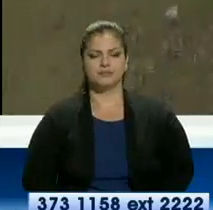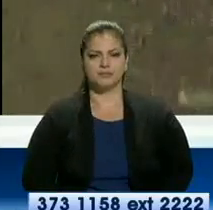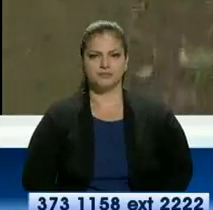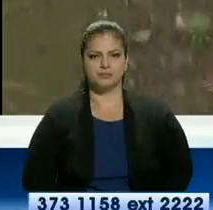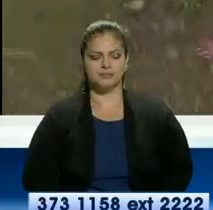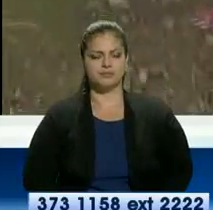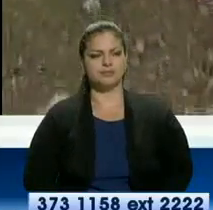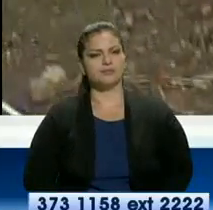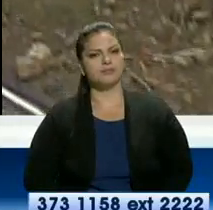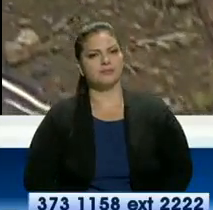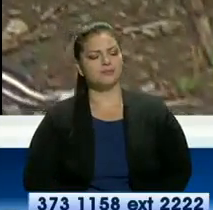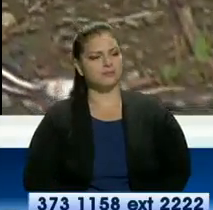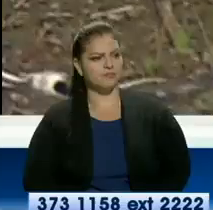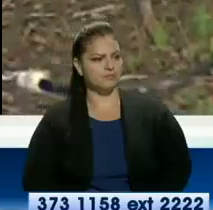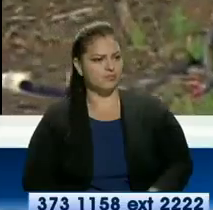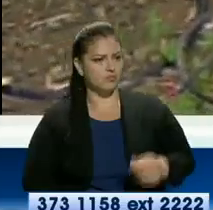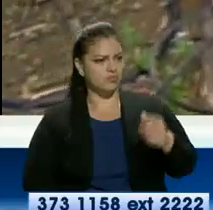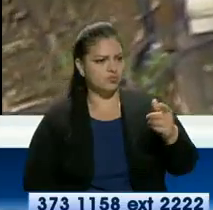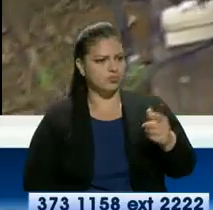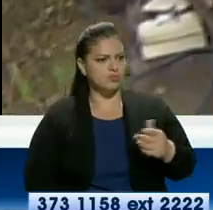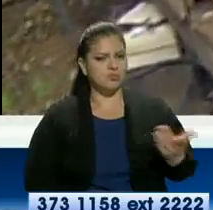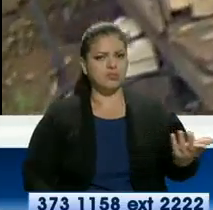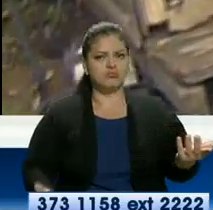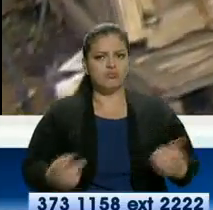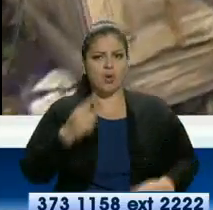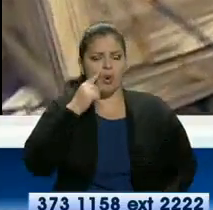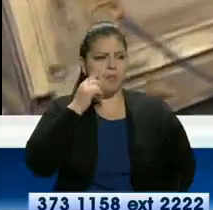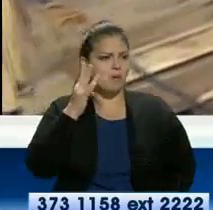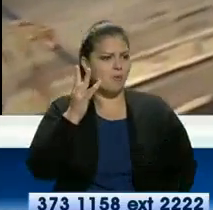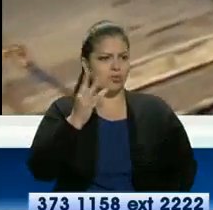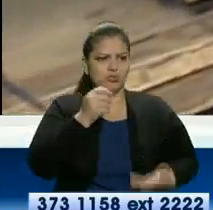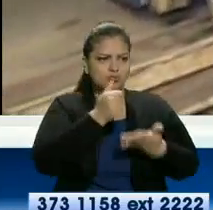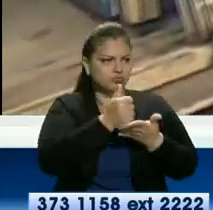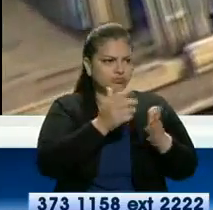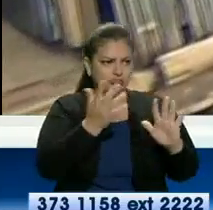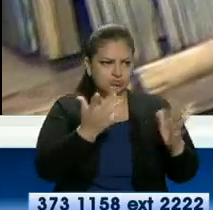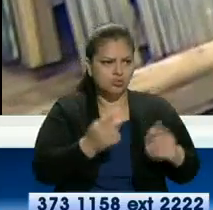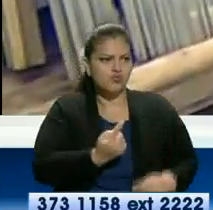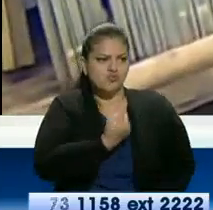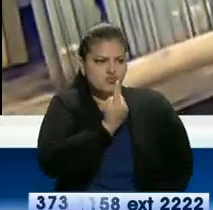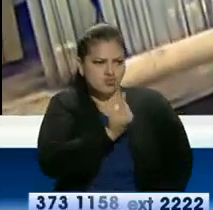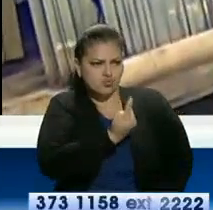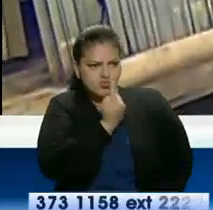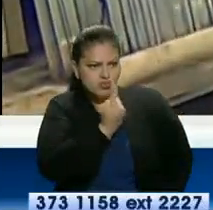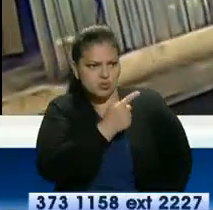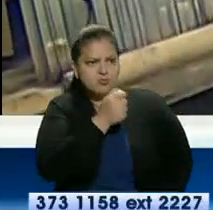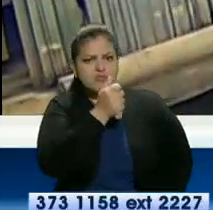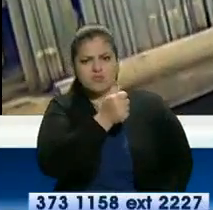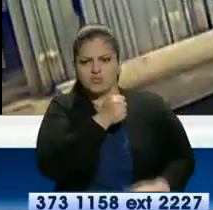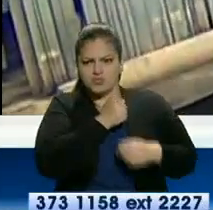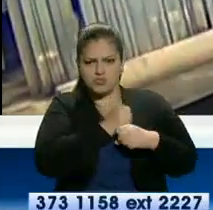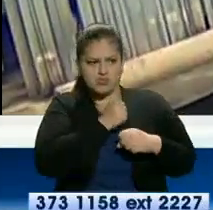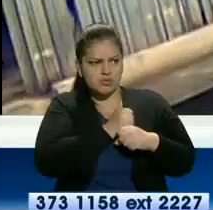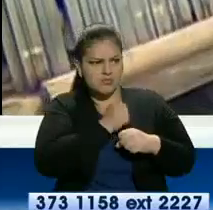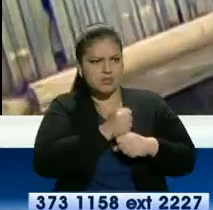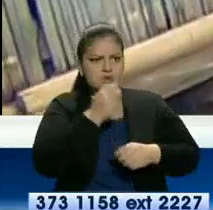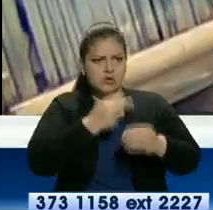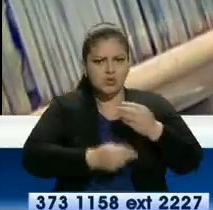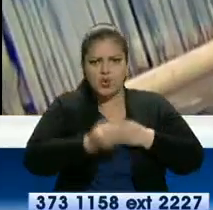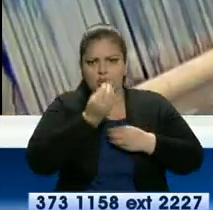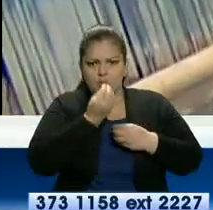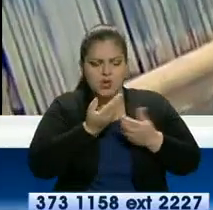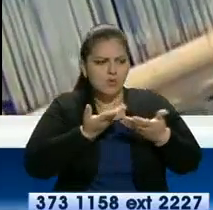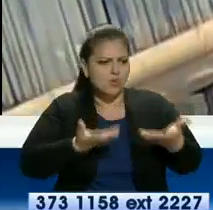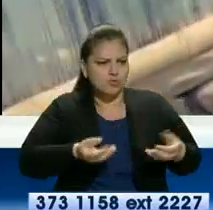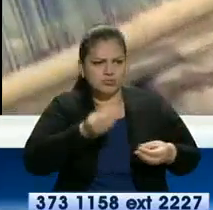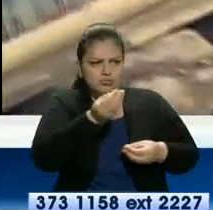que usted es el sustento de todas las personas que acabo de nombrar. Sí, sí. Y están viviendo aquí al lado de una vecina. Sí, una vecina